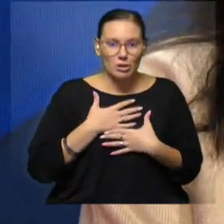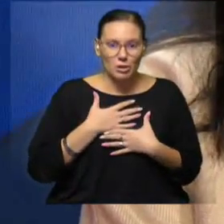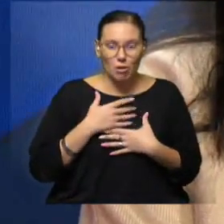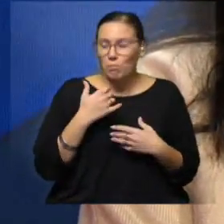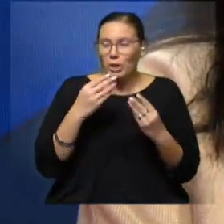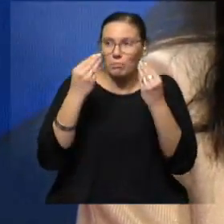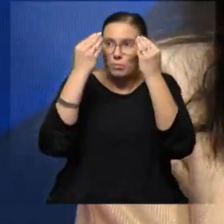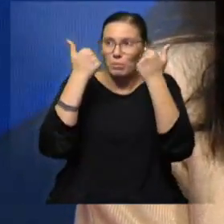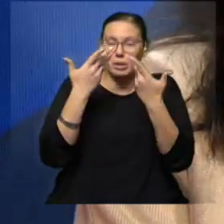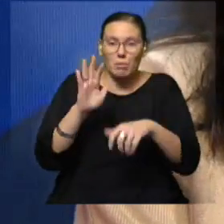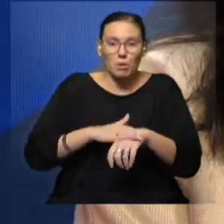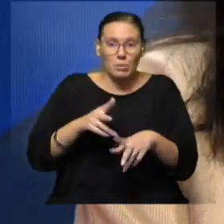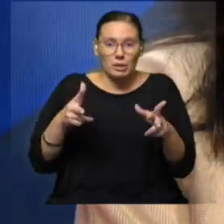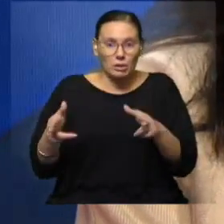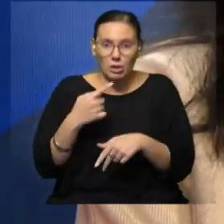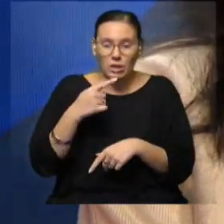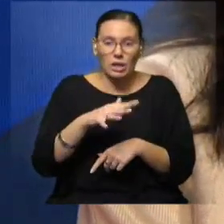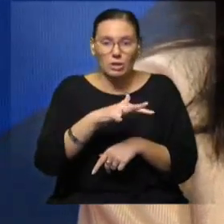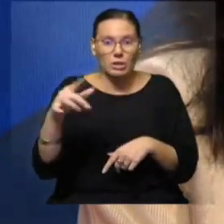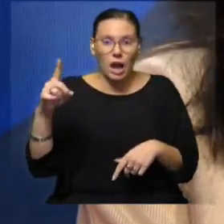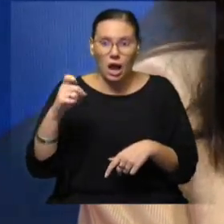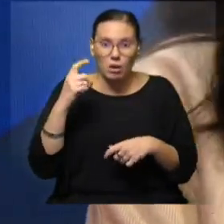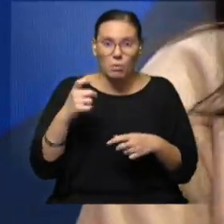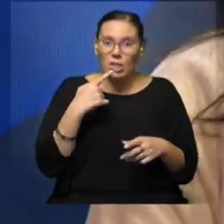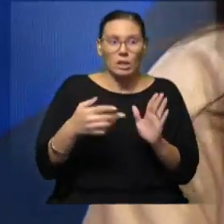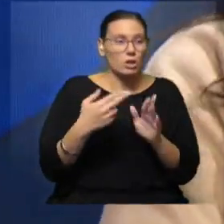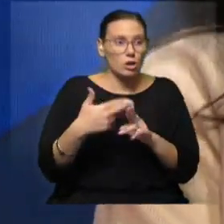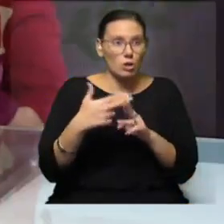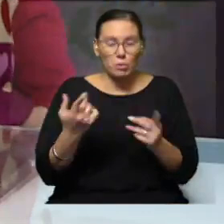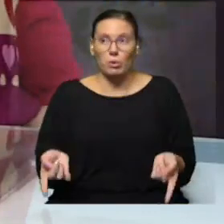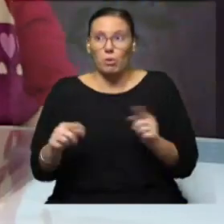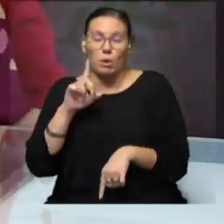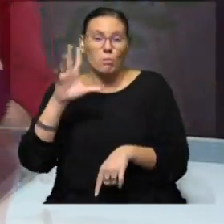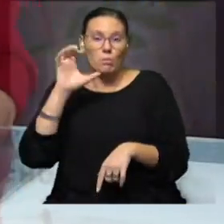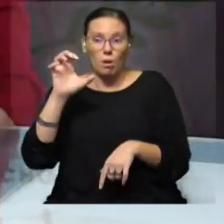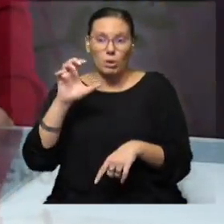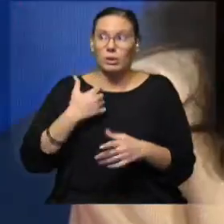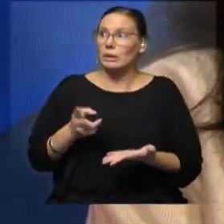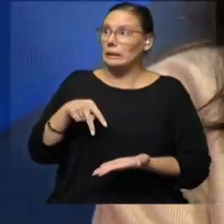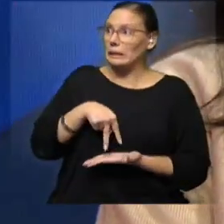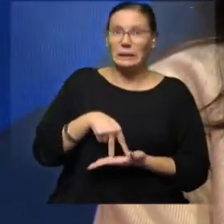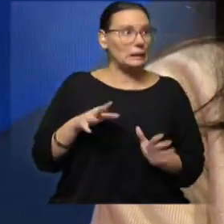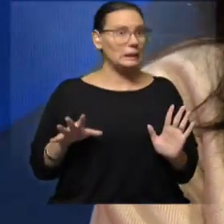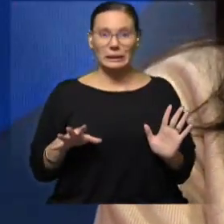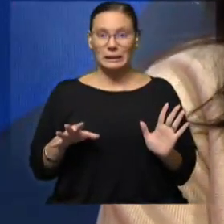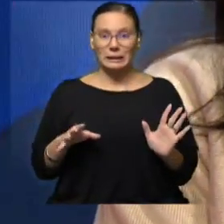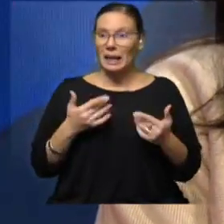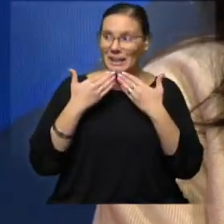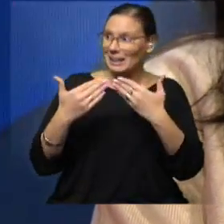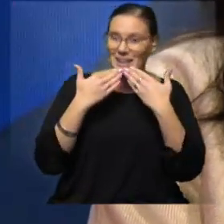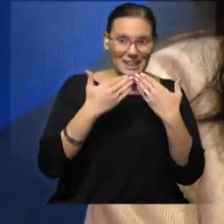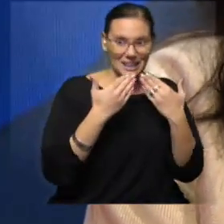laguna mental porque dijeron a ras del agua, se me corta la memoria y cuando vuelvo a recordar, estamos arriba del escenario dando las